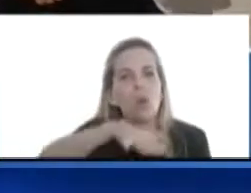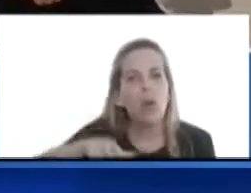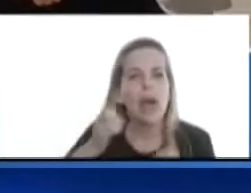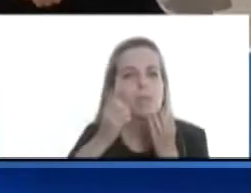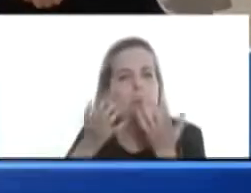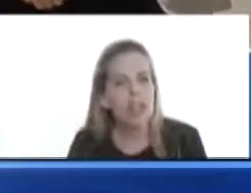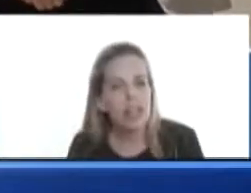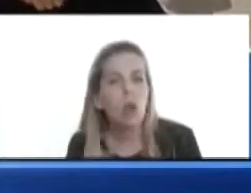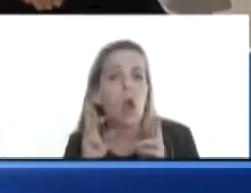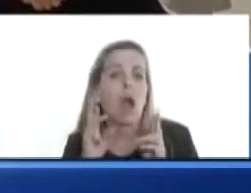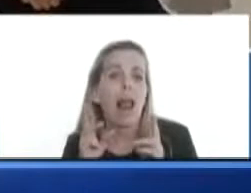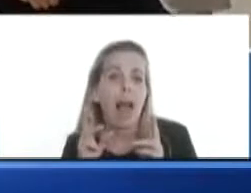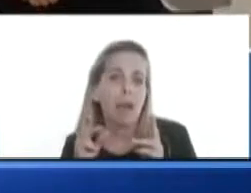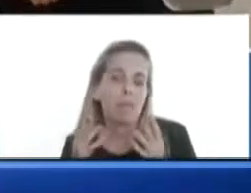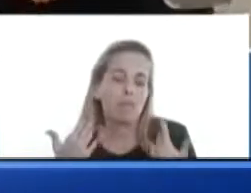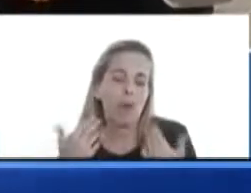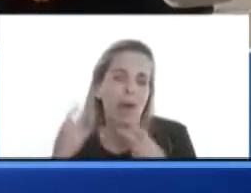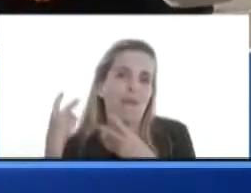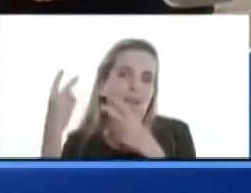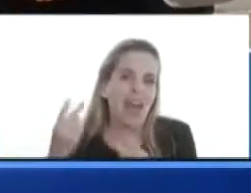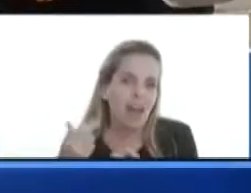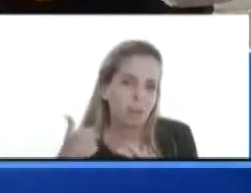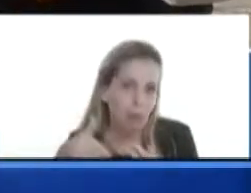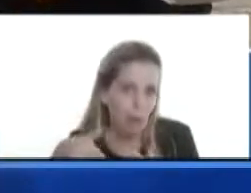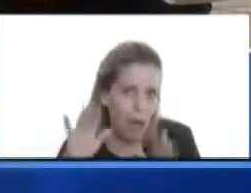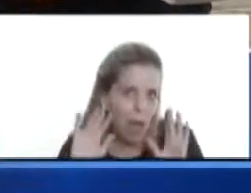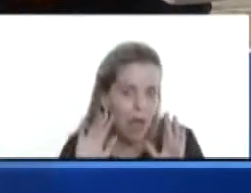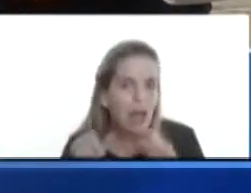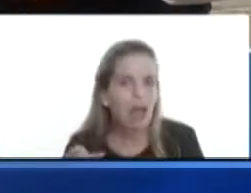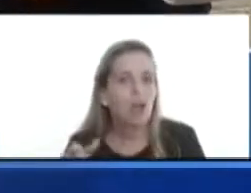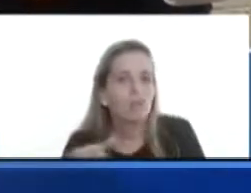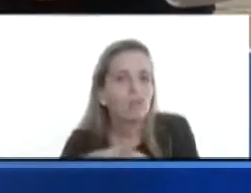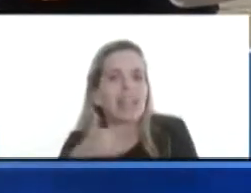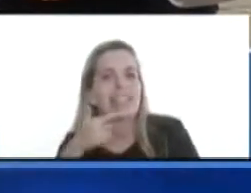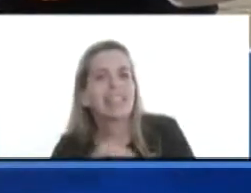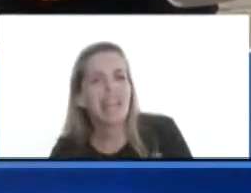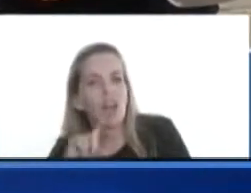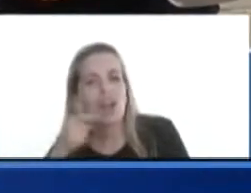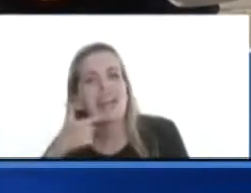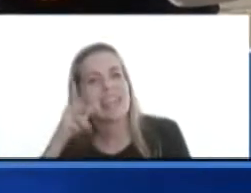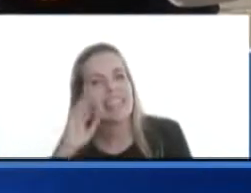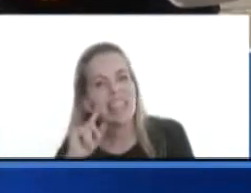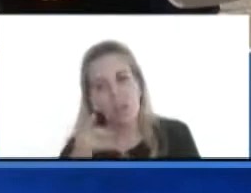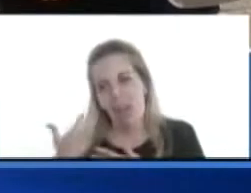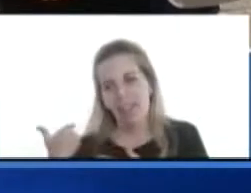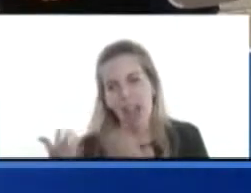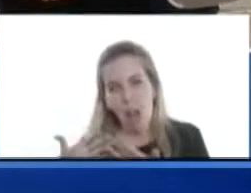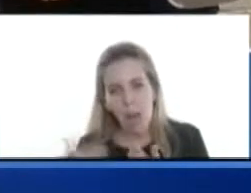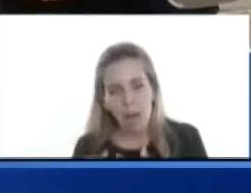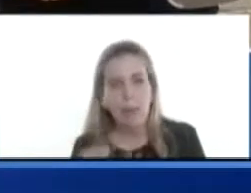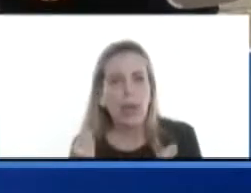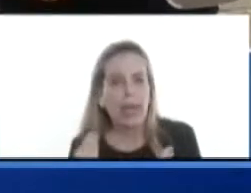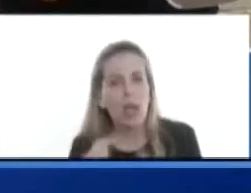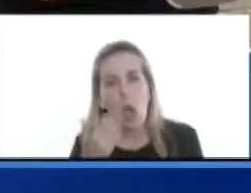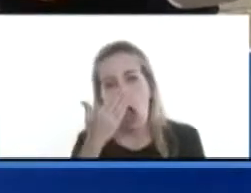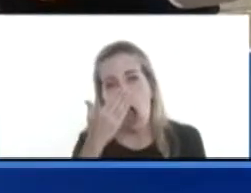atrás, con mi querido amigo, el senador Carlos Caserio, hablábamos de todo lo que hace falta allí en